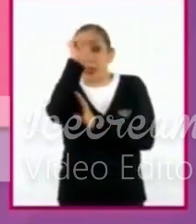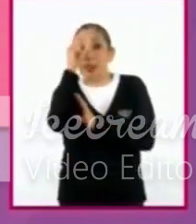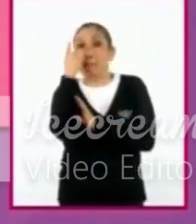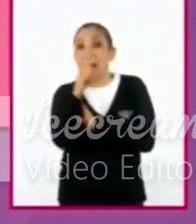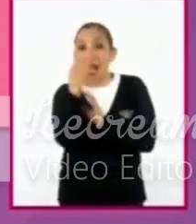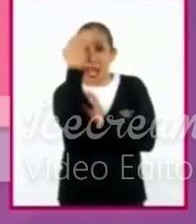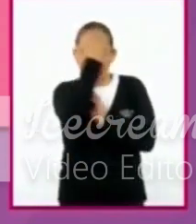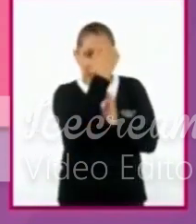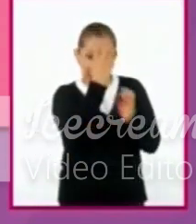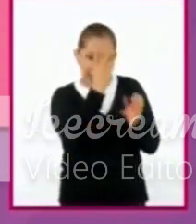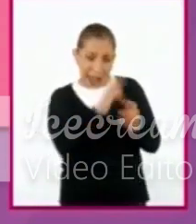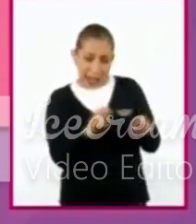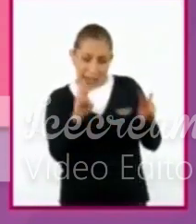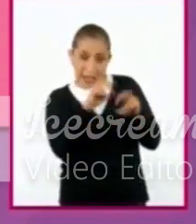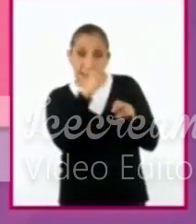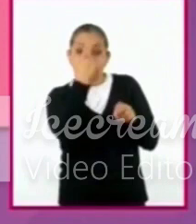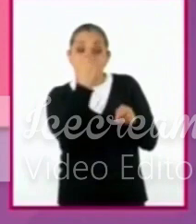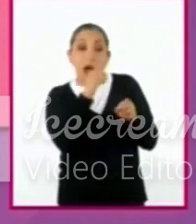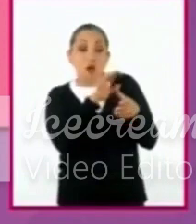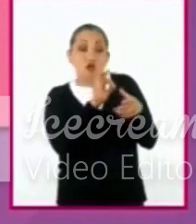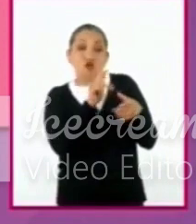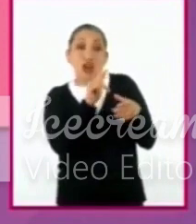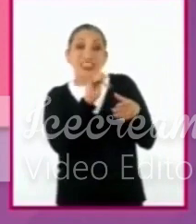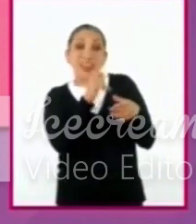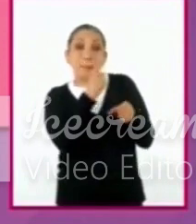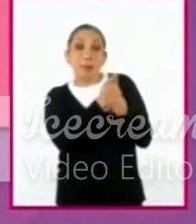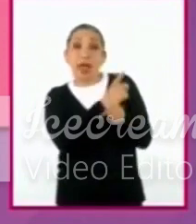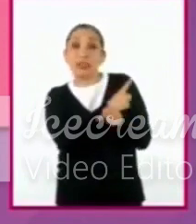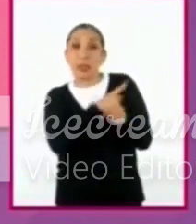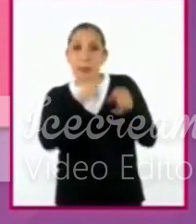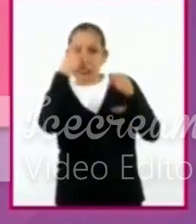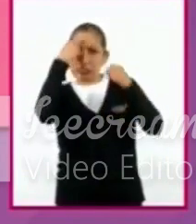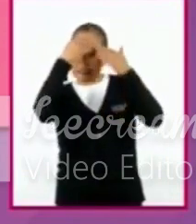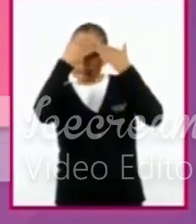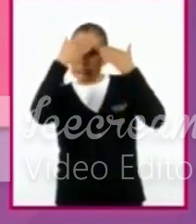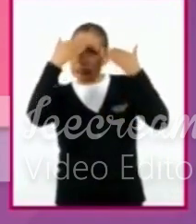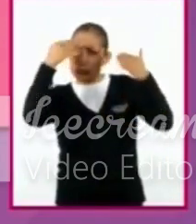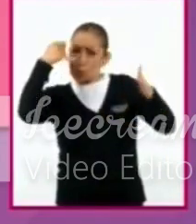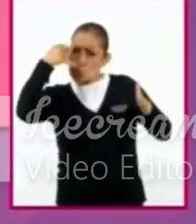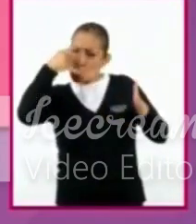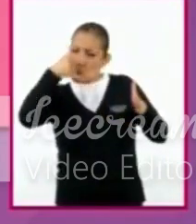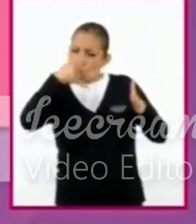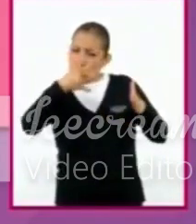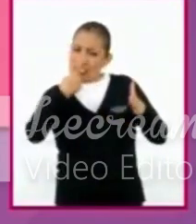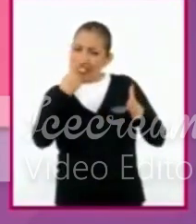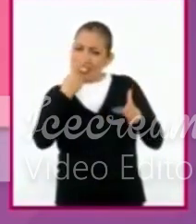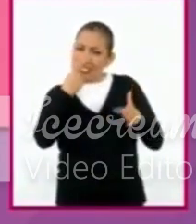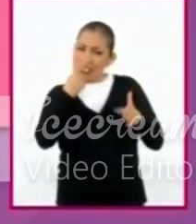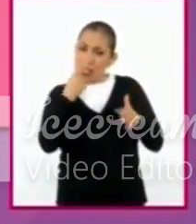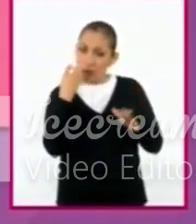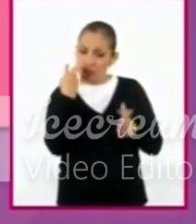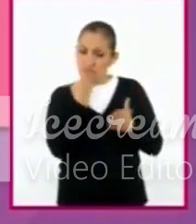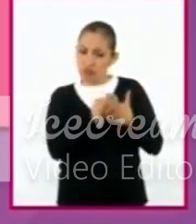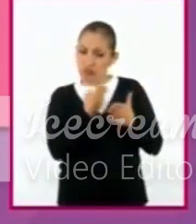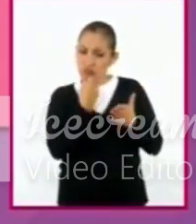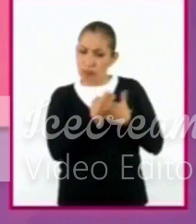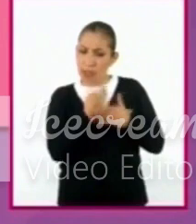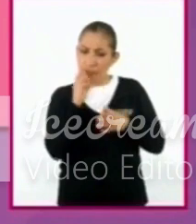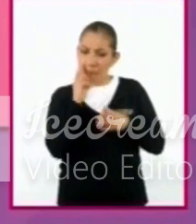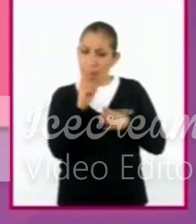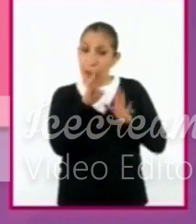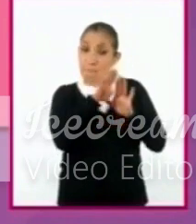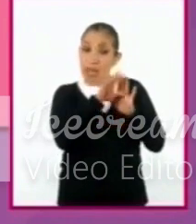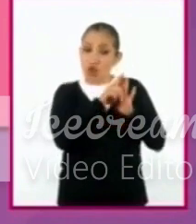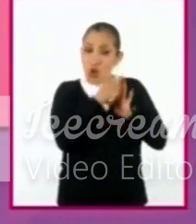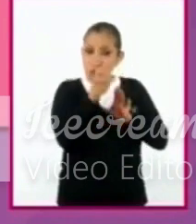para analizar una fuente primaria, debes tener una mente inquisitiva, crítica y seguir un